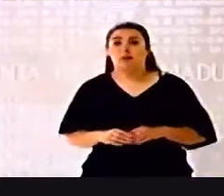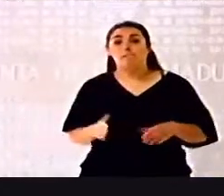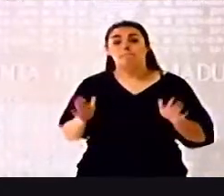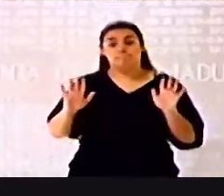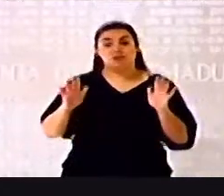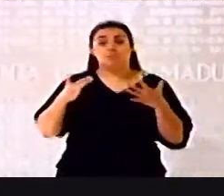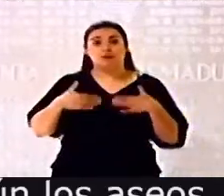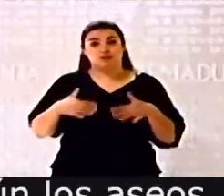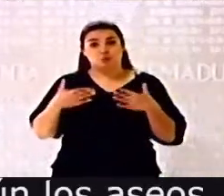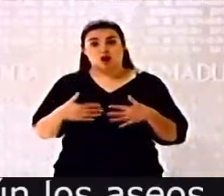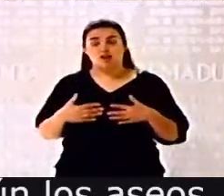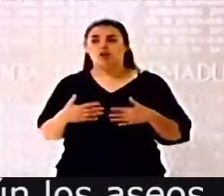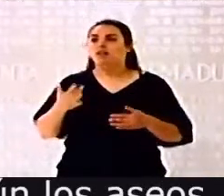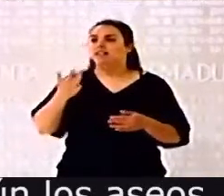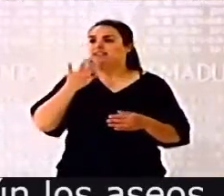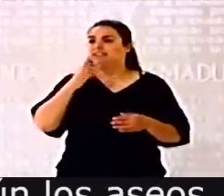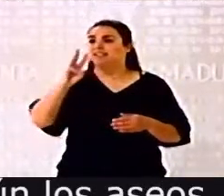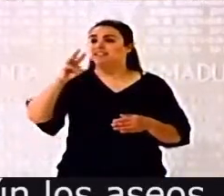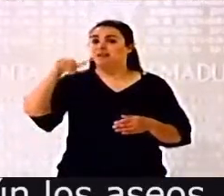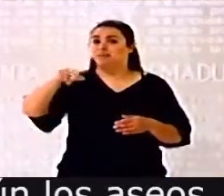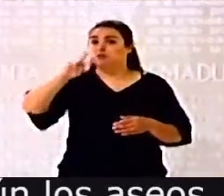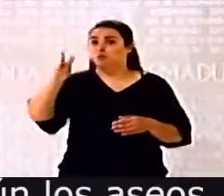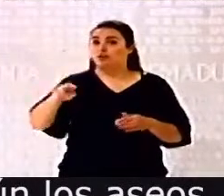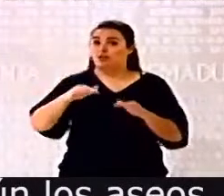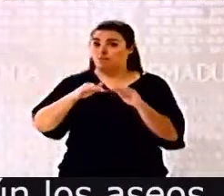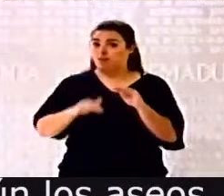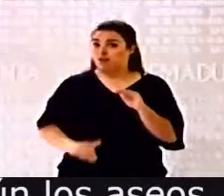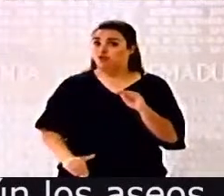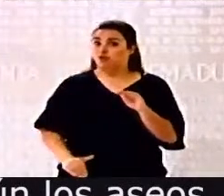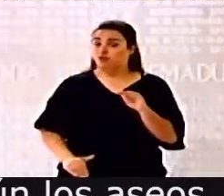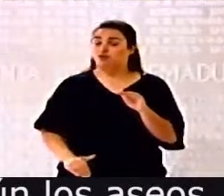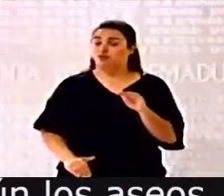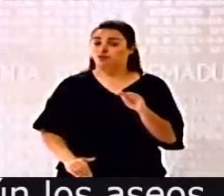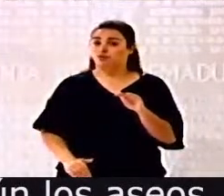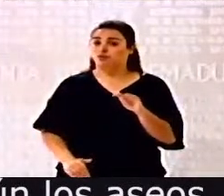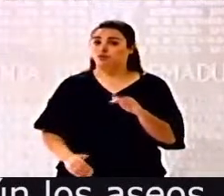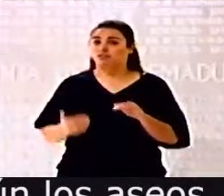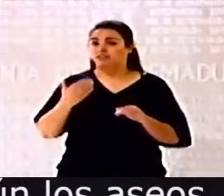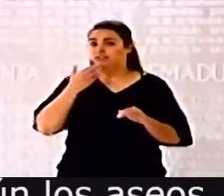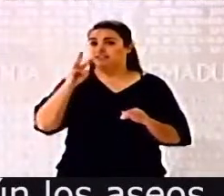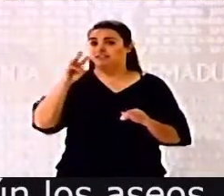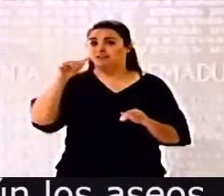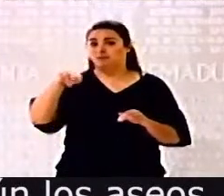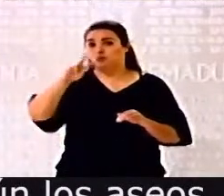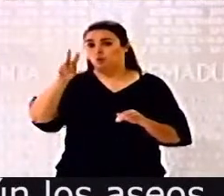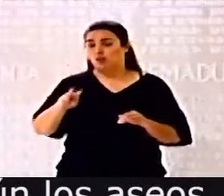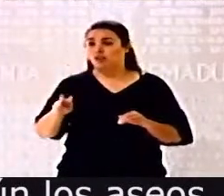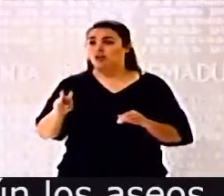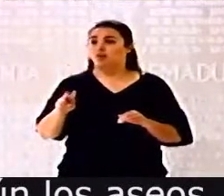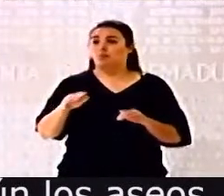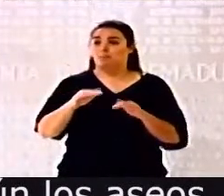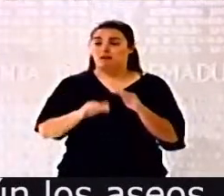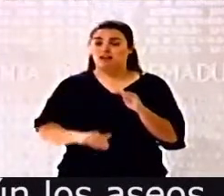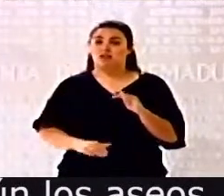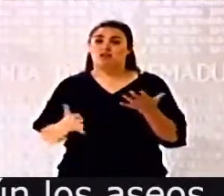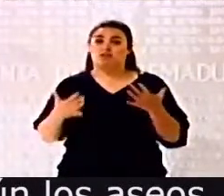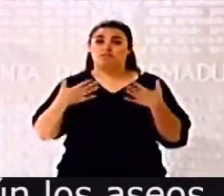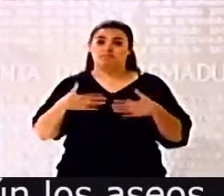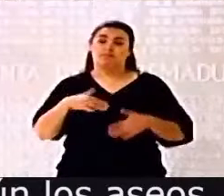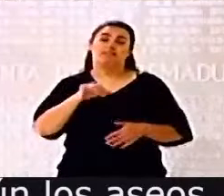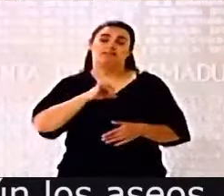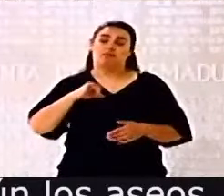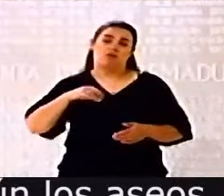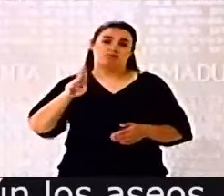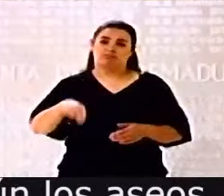vestuarios, si tienen menos de 3 metros cuadrados, o 3 metros cuadrados, los vestuarios son